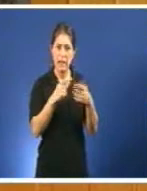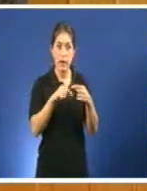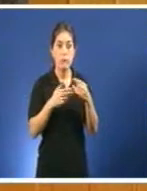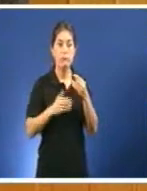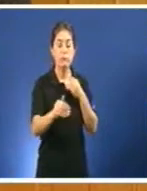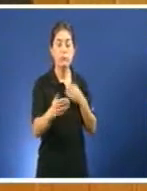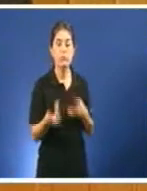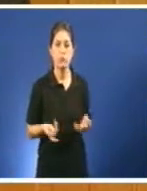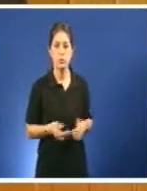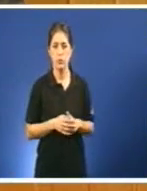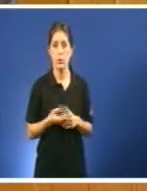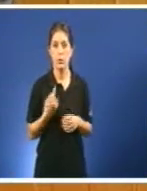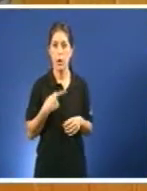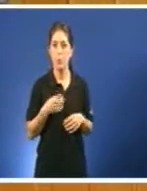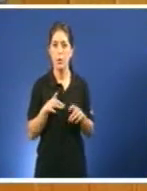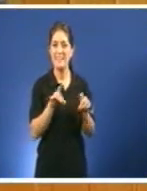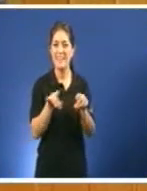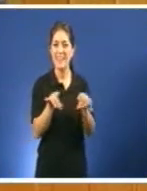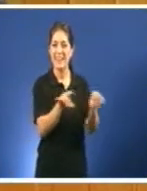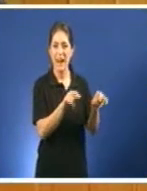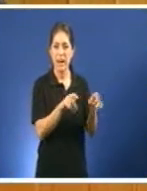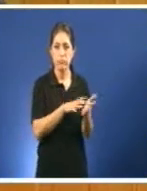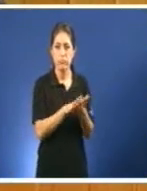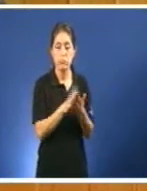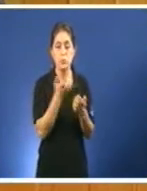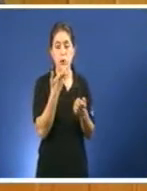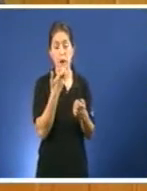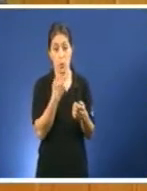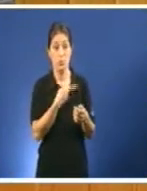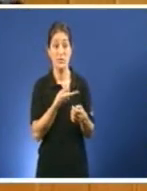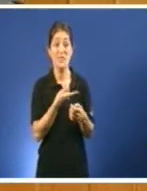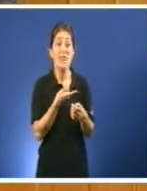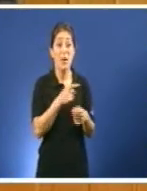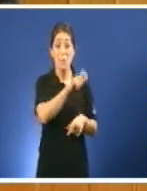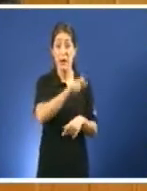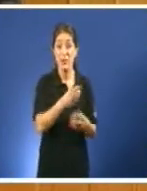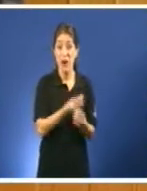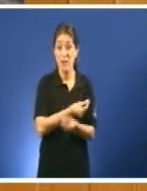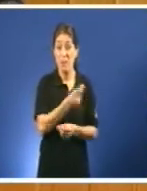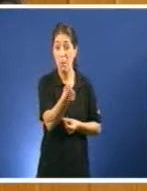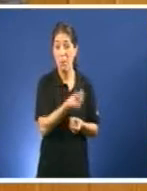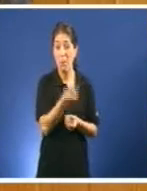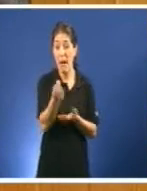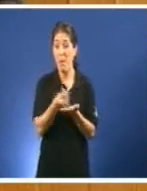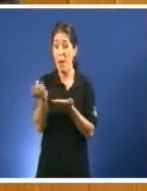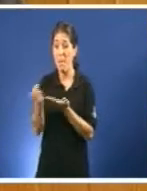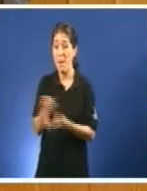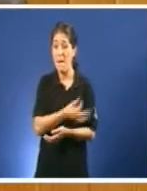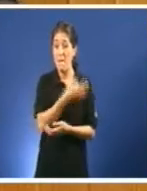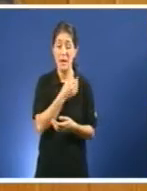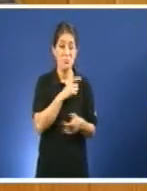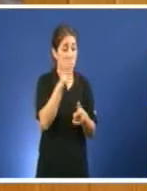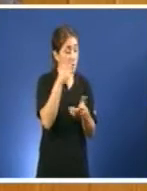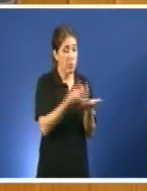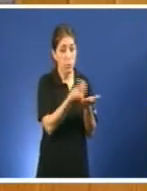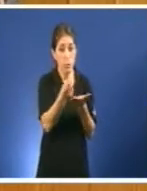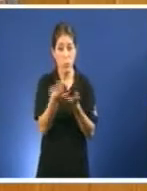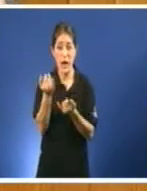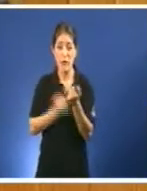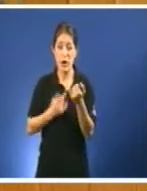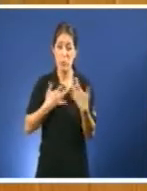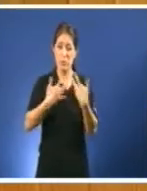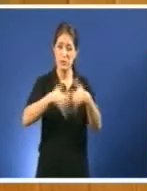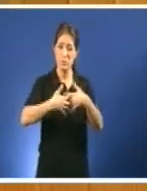camiño de ser un deserto económico e poboacional, que lidera a caída da produción industrial no